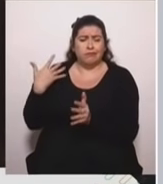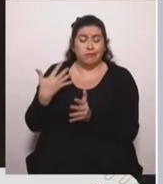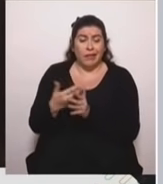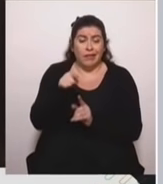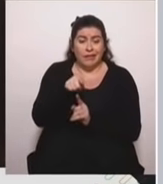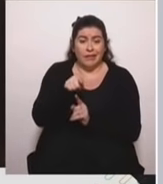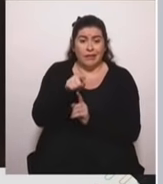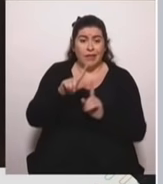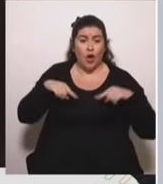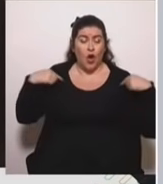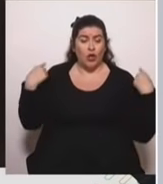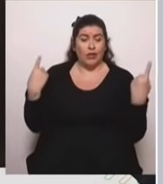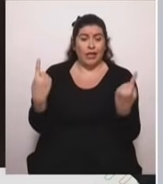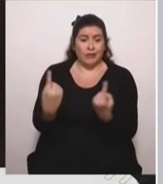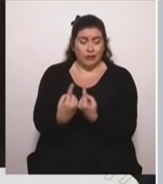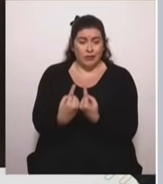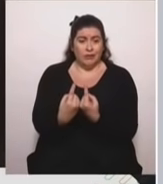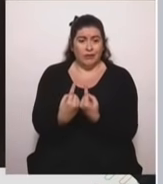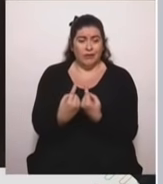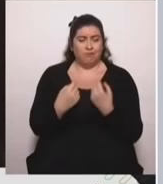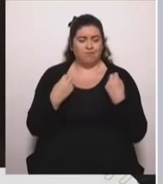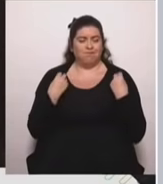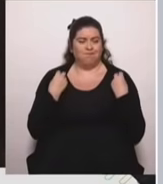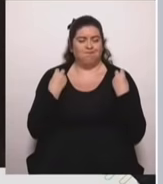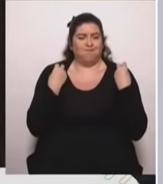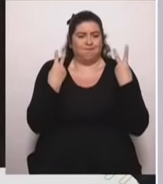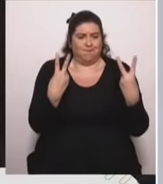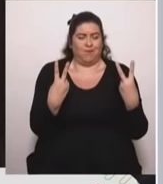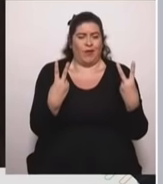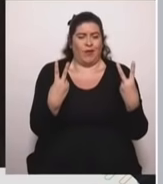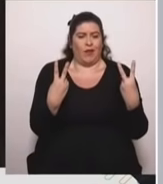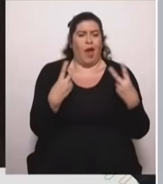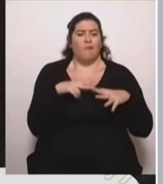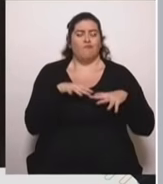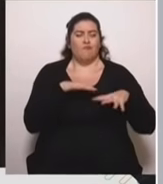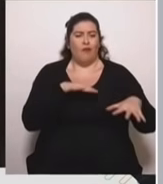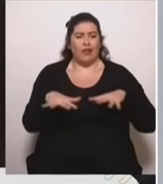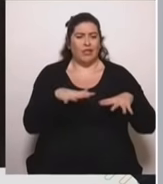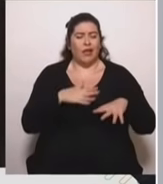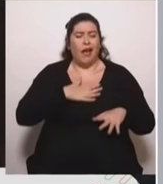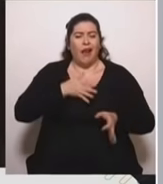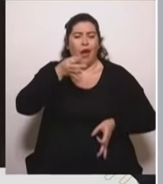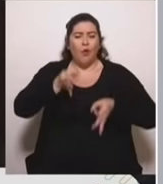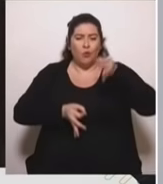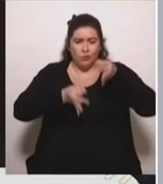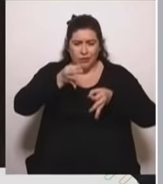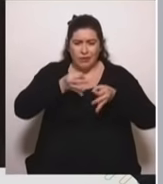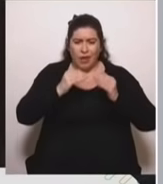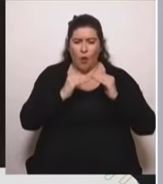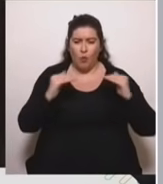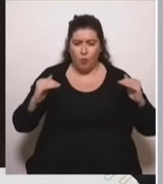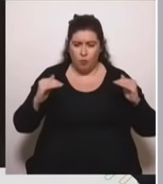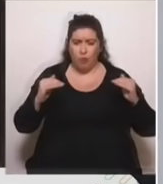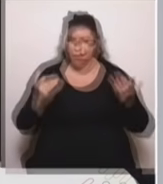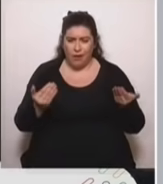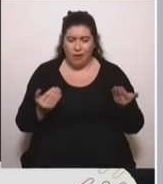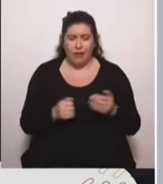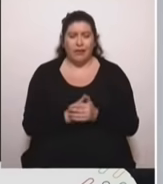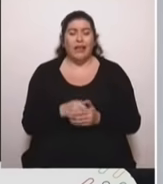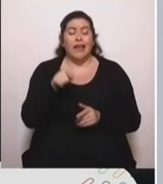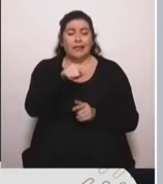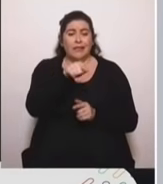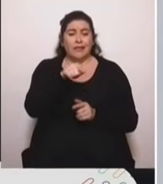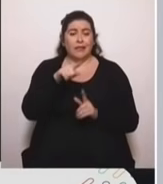con cierta claridad. Perfecto, perfecto, clarísimo. Y es importante también porque más allá de los conceptos es en el escenario donde se está dando